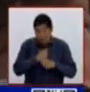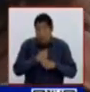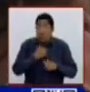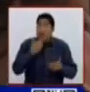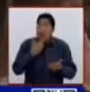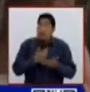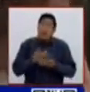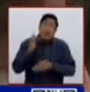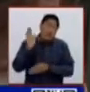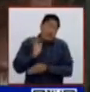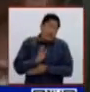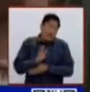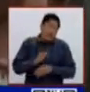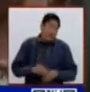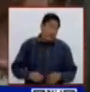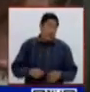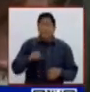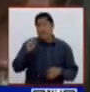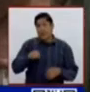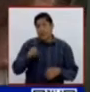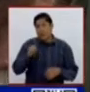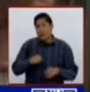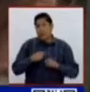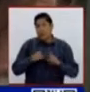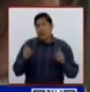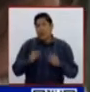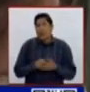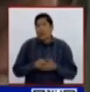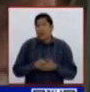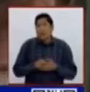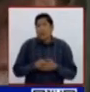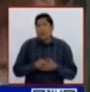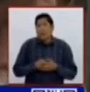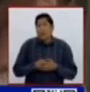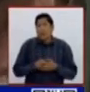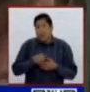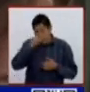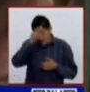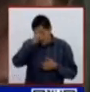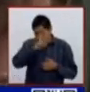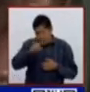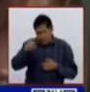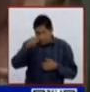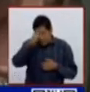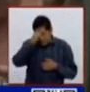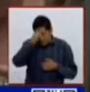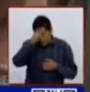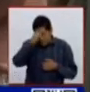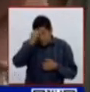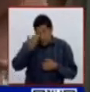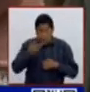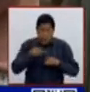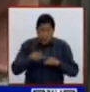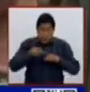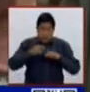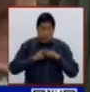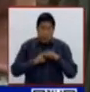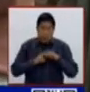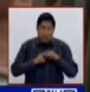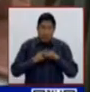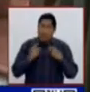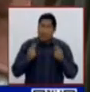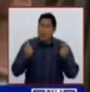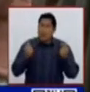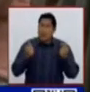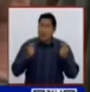Sí, efectivamente es así, pero sin embargo, si ellos o sea, hay un aumento salarial,